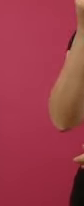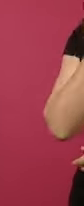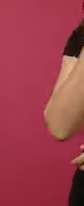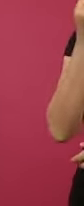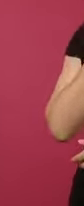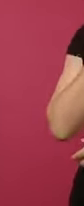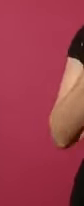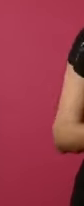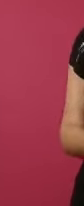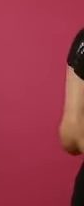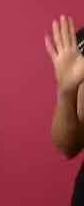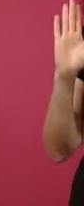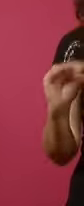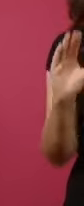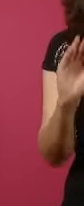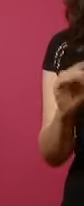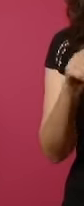materialista,